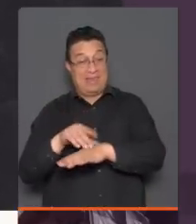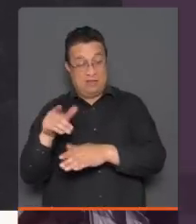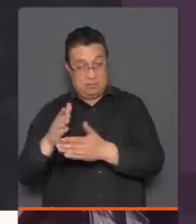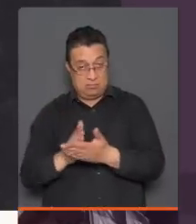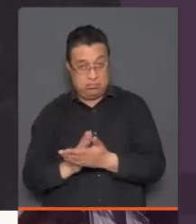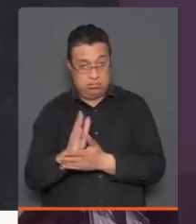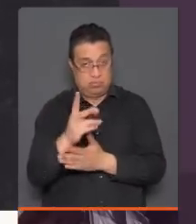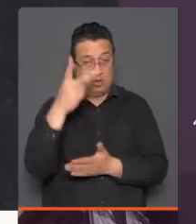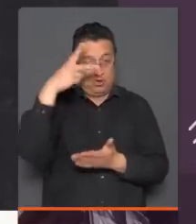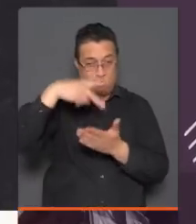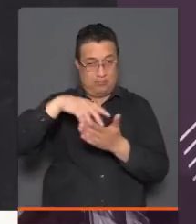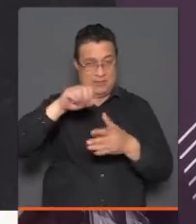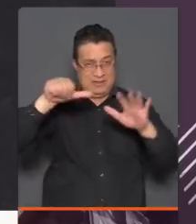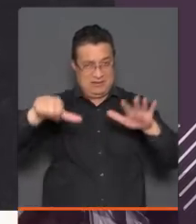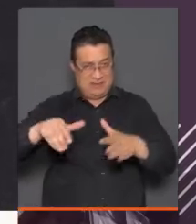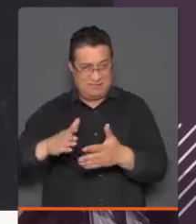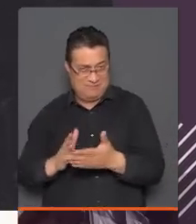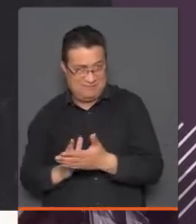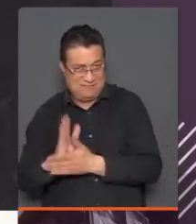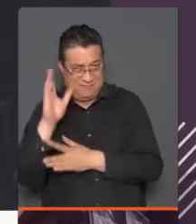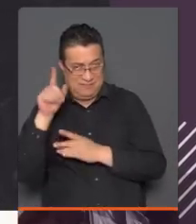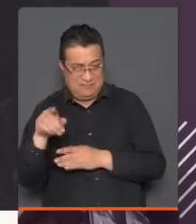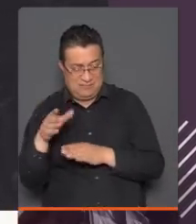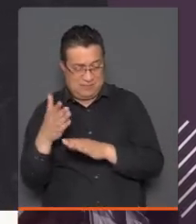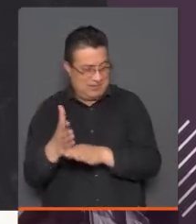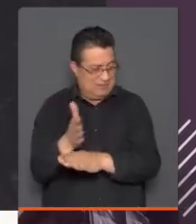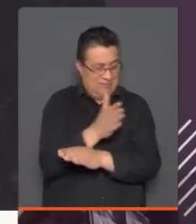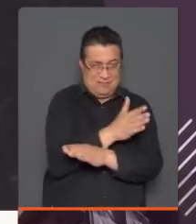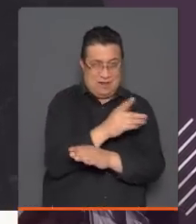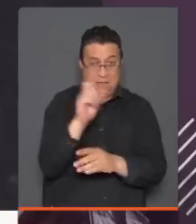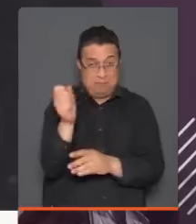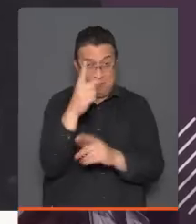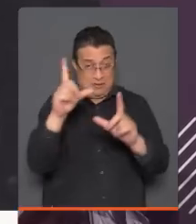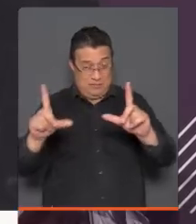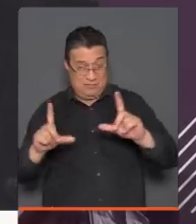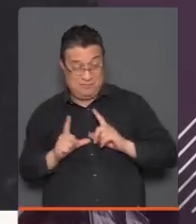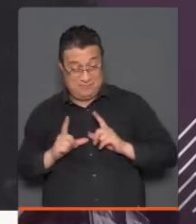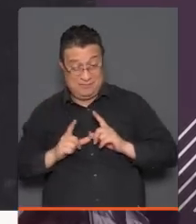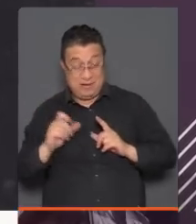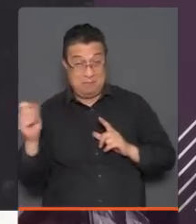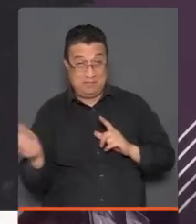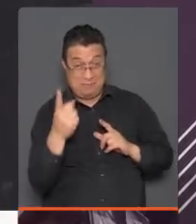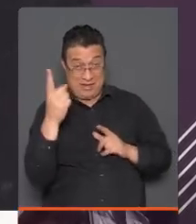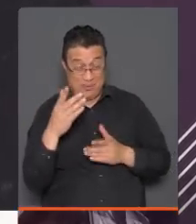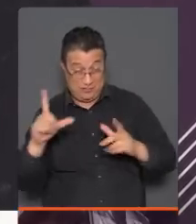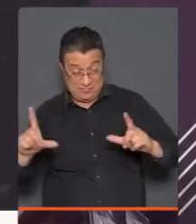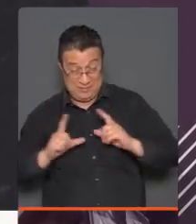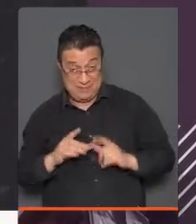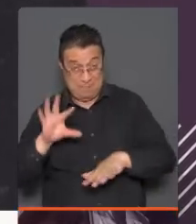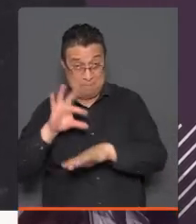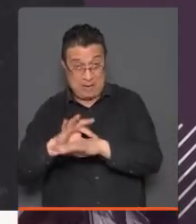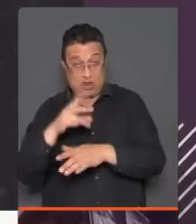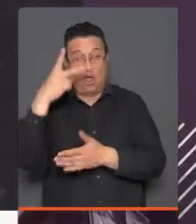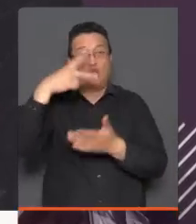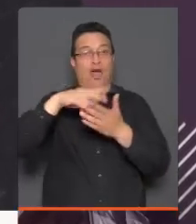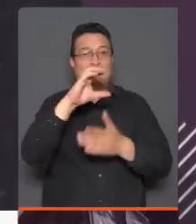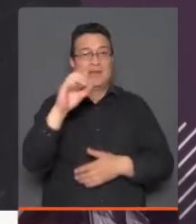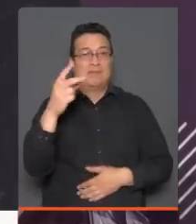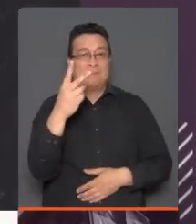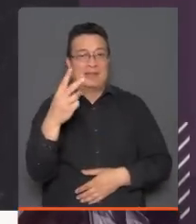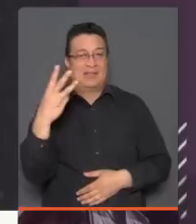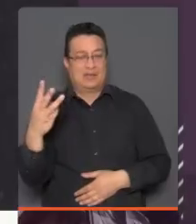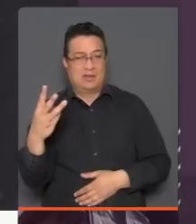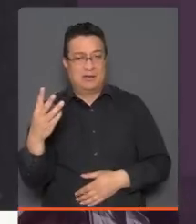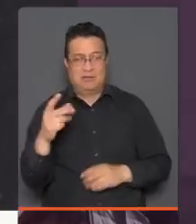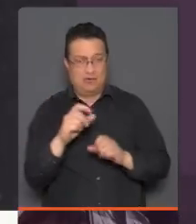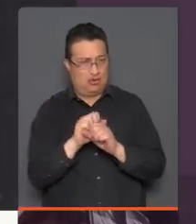año 2016, por lo cual los primeros alumnos egresados obtendrán su título a partir del año 2023. Es por este motivo que